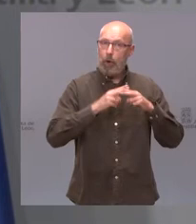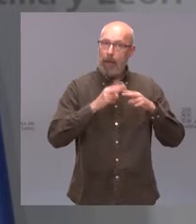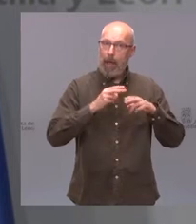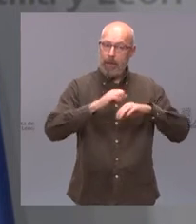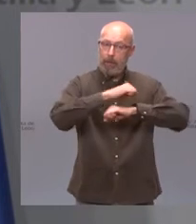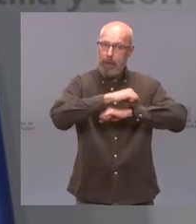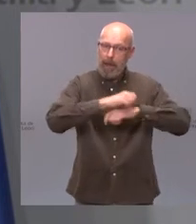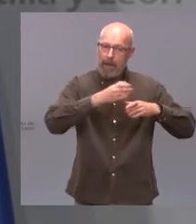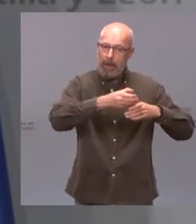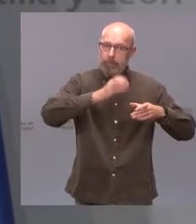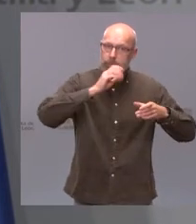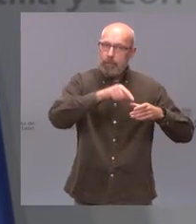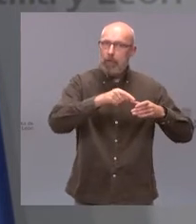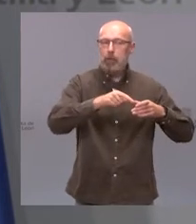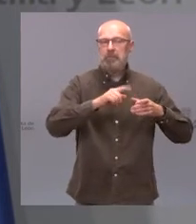al consumo en barra.